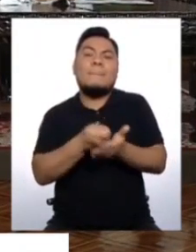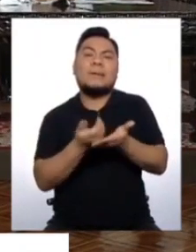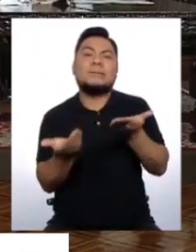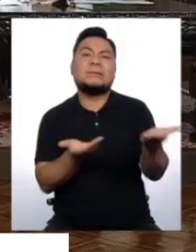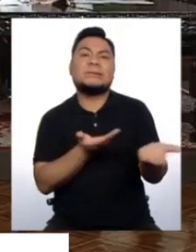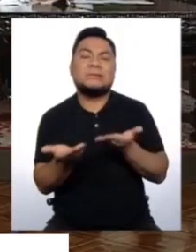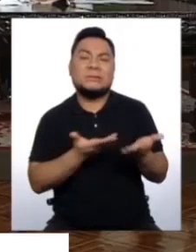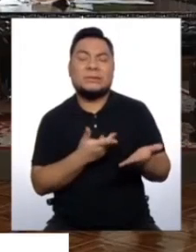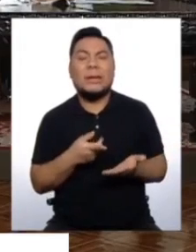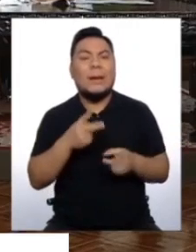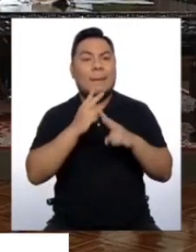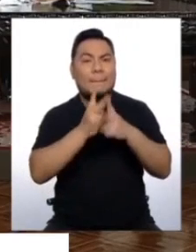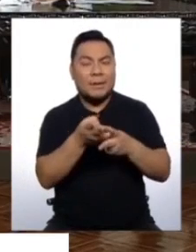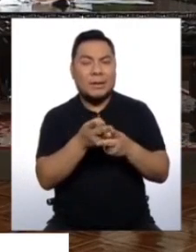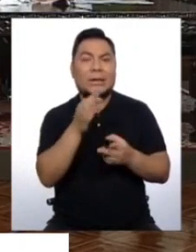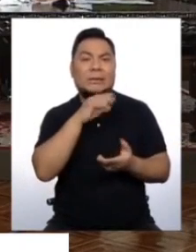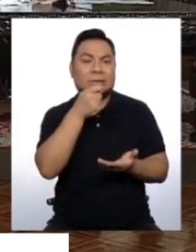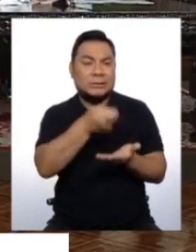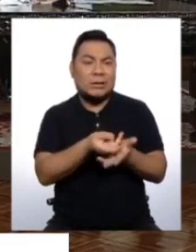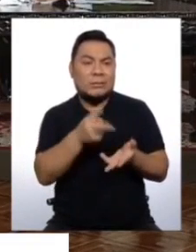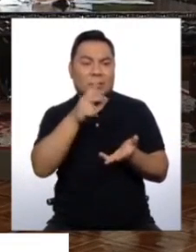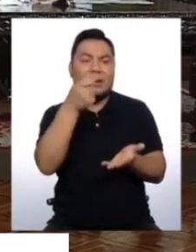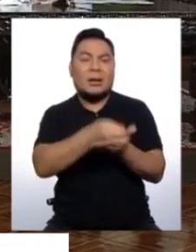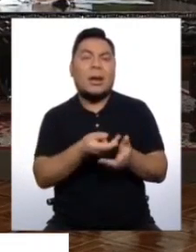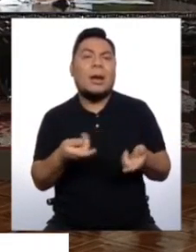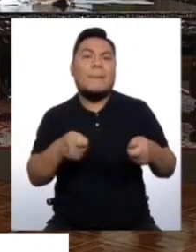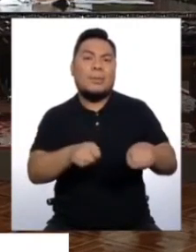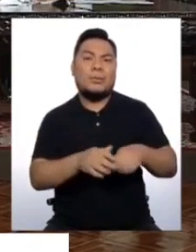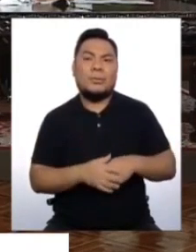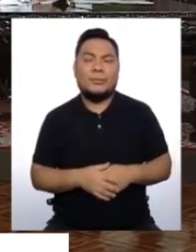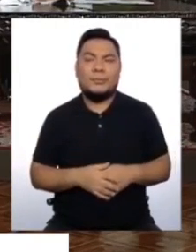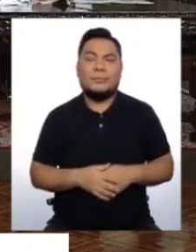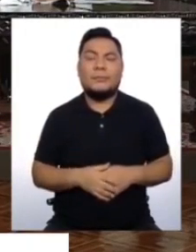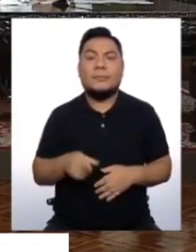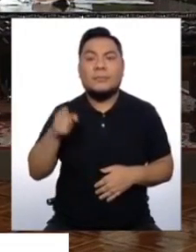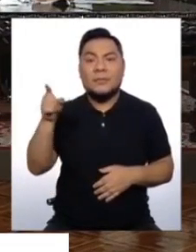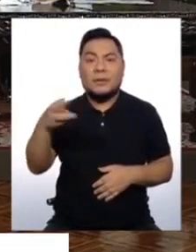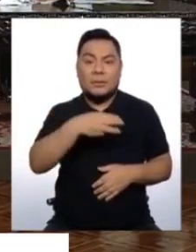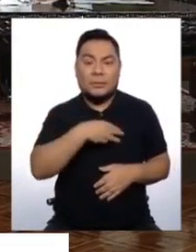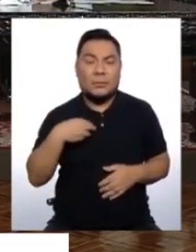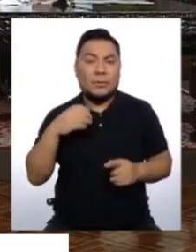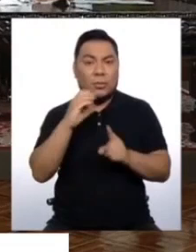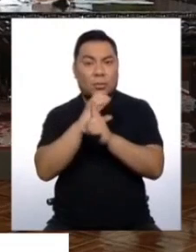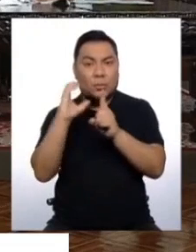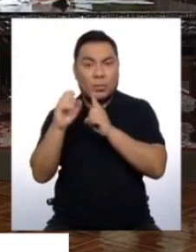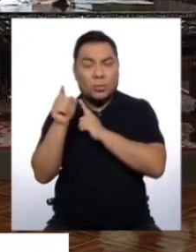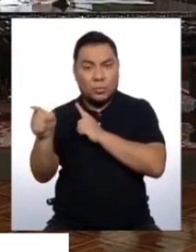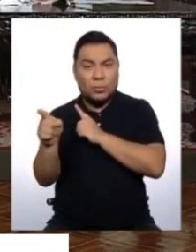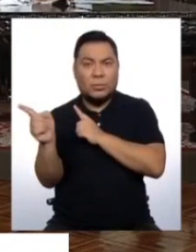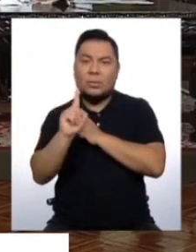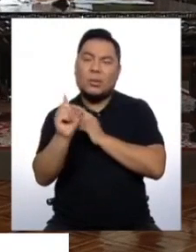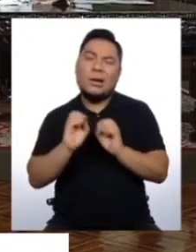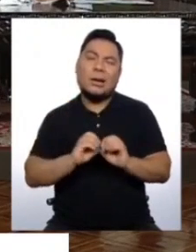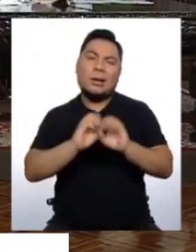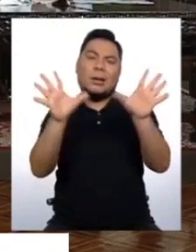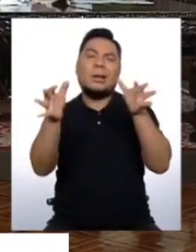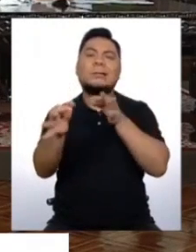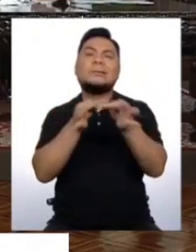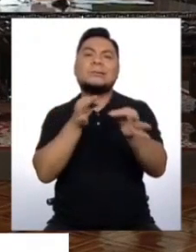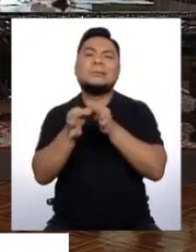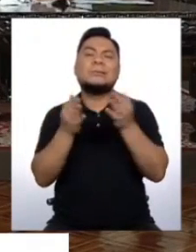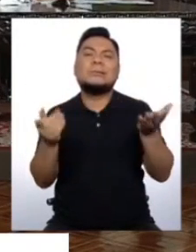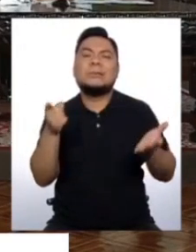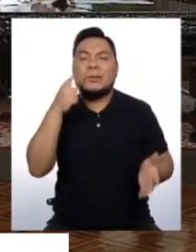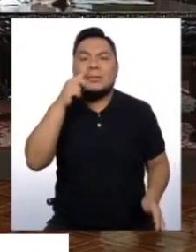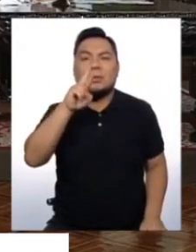servicios, créditos e intereses? De otro lado, el Ministerio de Cultura no ha sido claro en explicar el